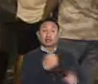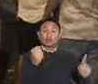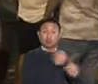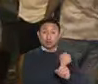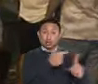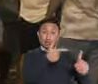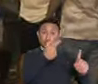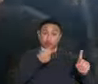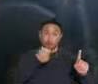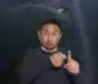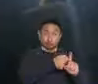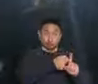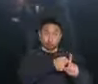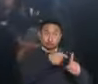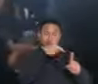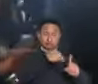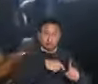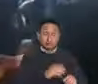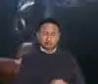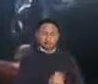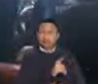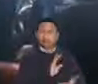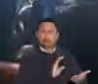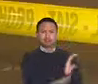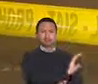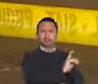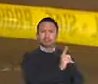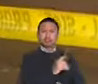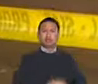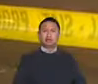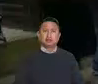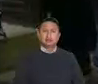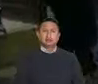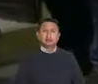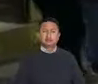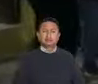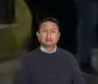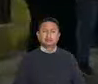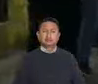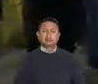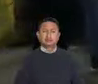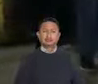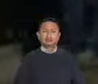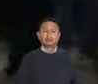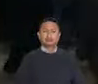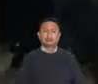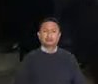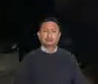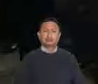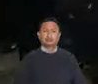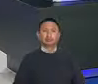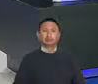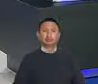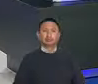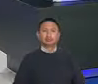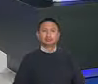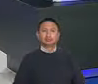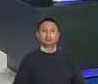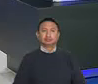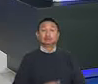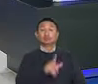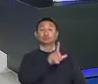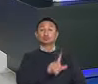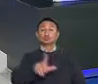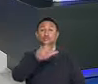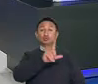violencia hayan pretendido empañar esta campaña electoral, informó Valeria Navarro. Este día